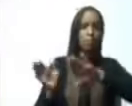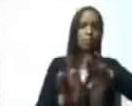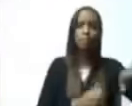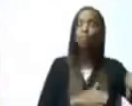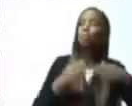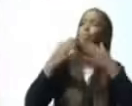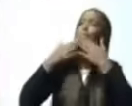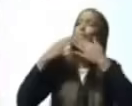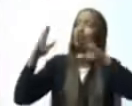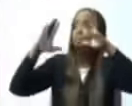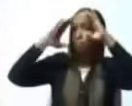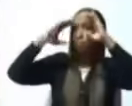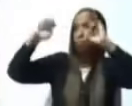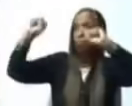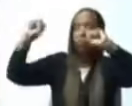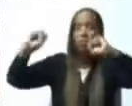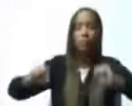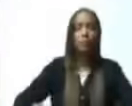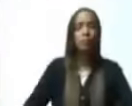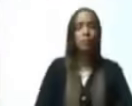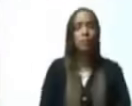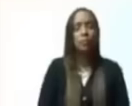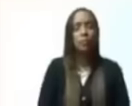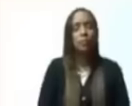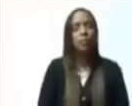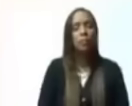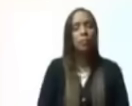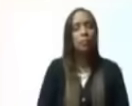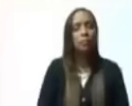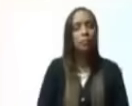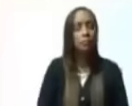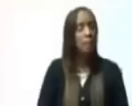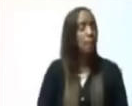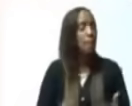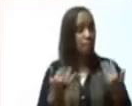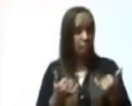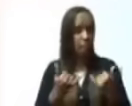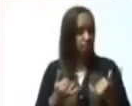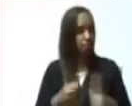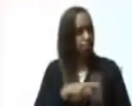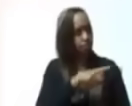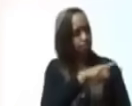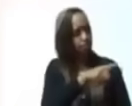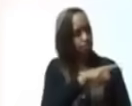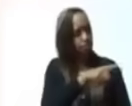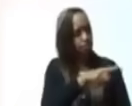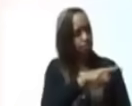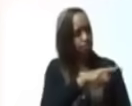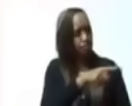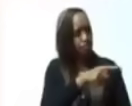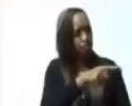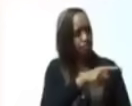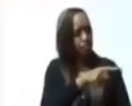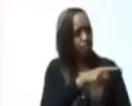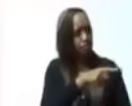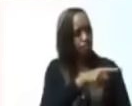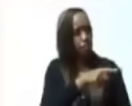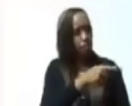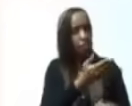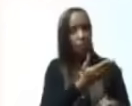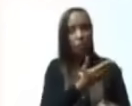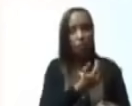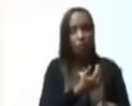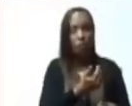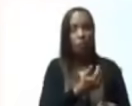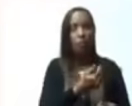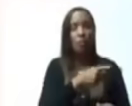presidente este tiene la palabra ahora José Santana zuriel esta fue la comisión que que